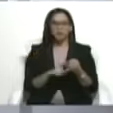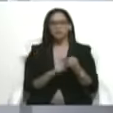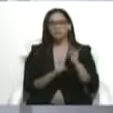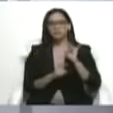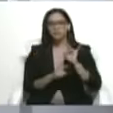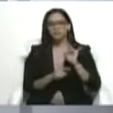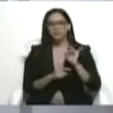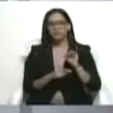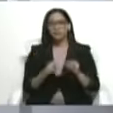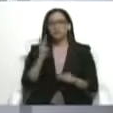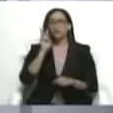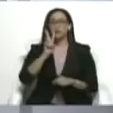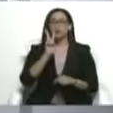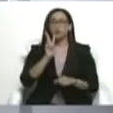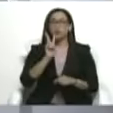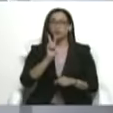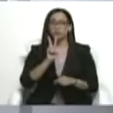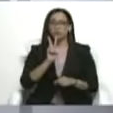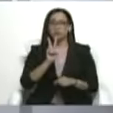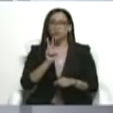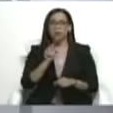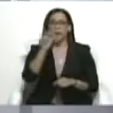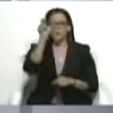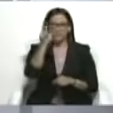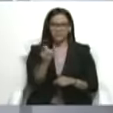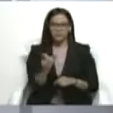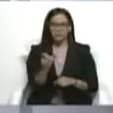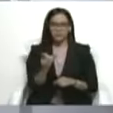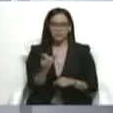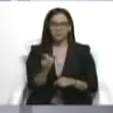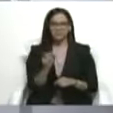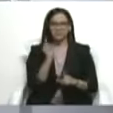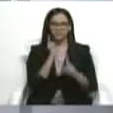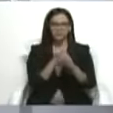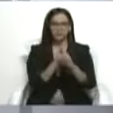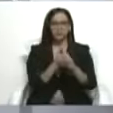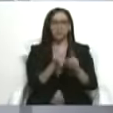dos, yo diría, personajes clave dentro de esta fase